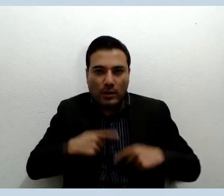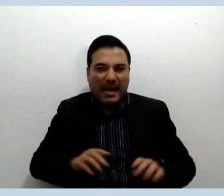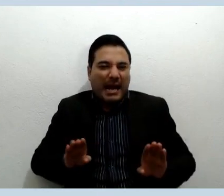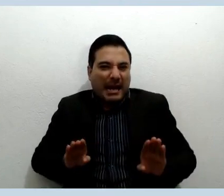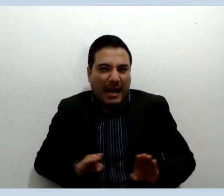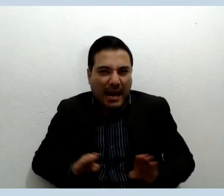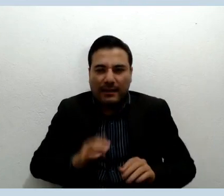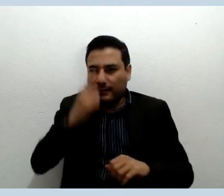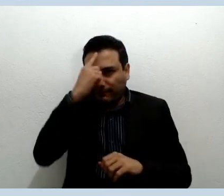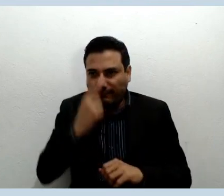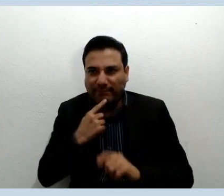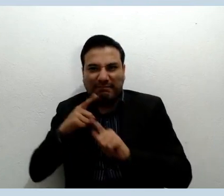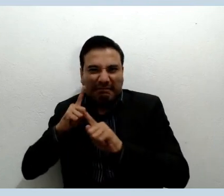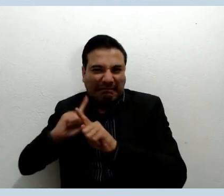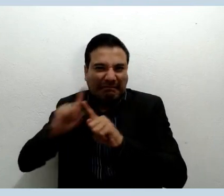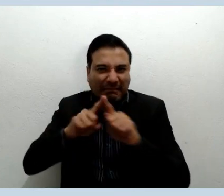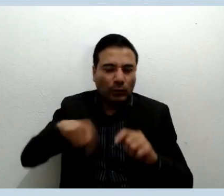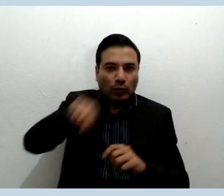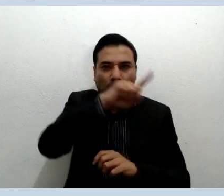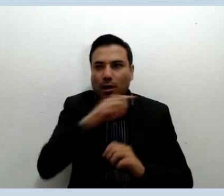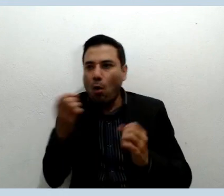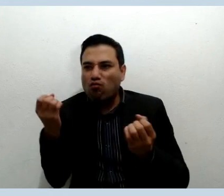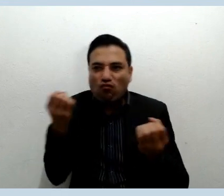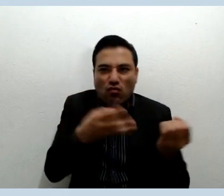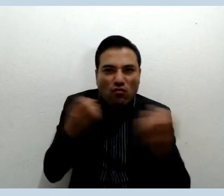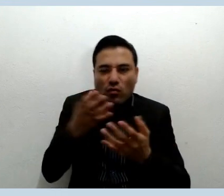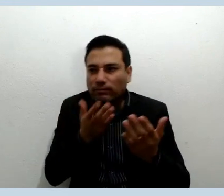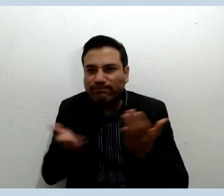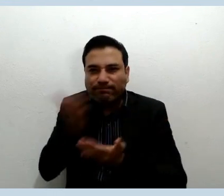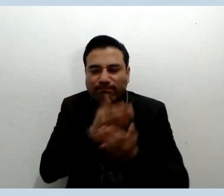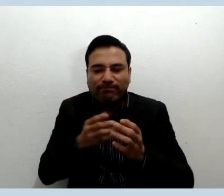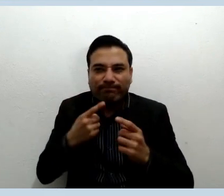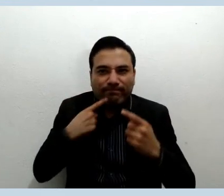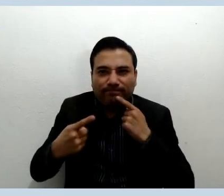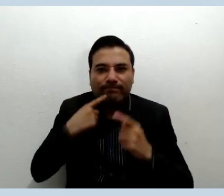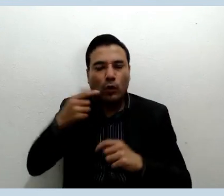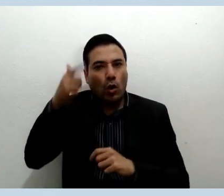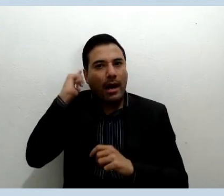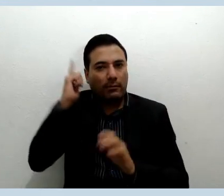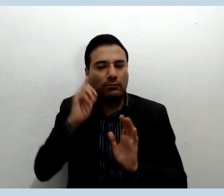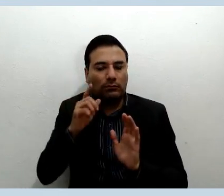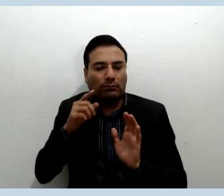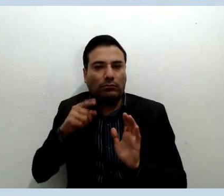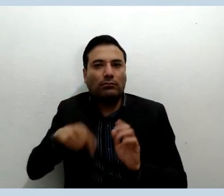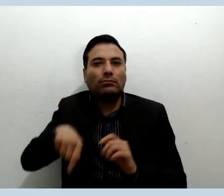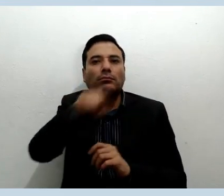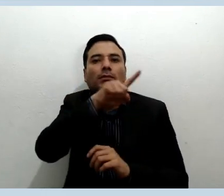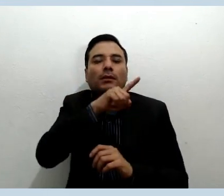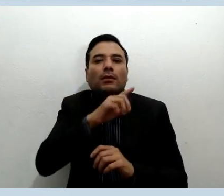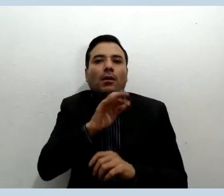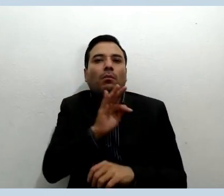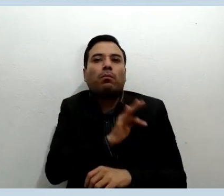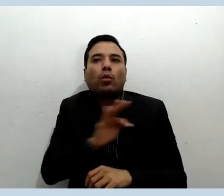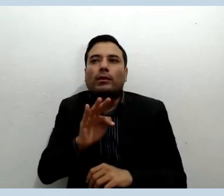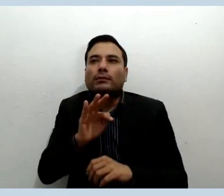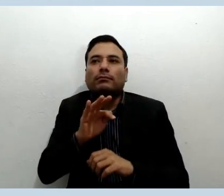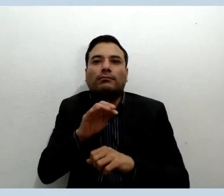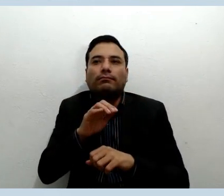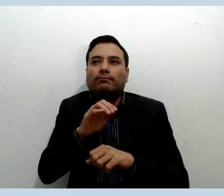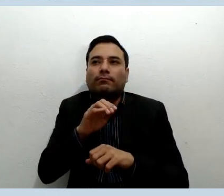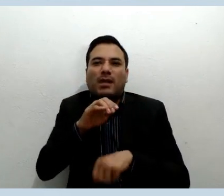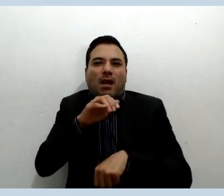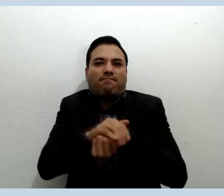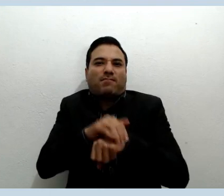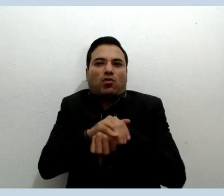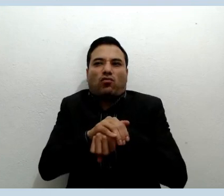sí Deseo que también encuentren aliados aliadas eh super importantes también para que se